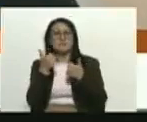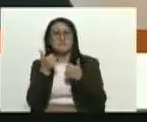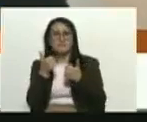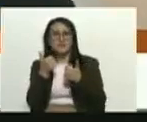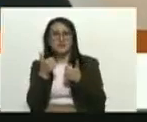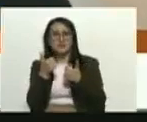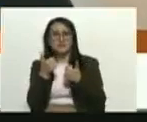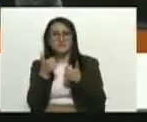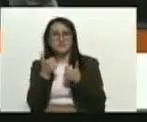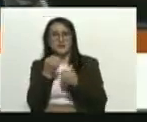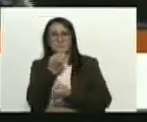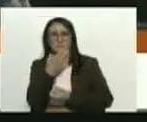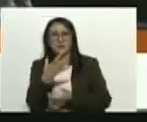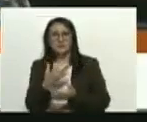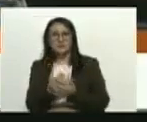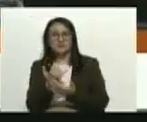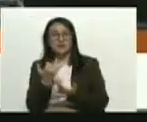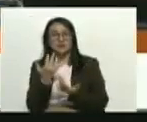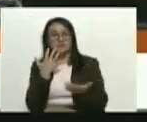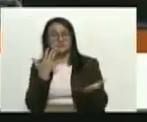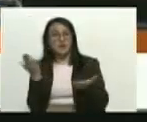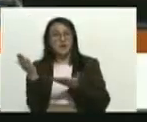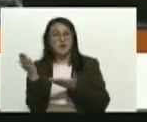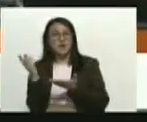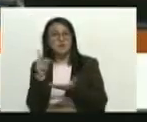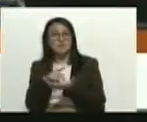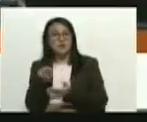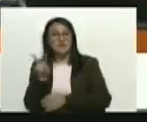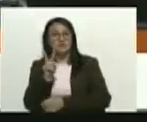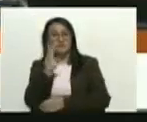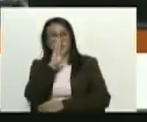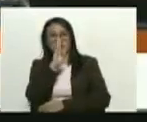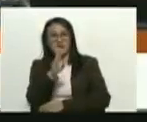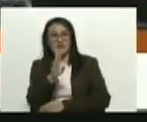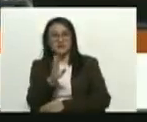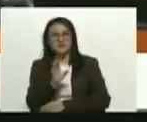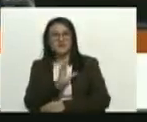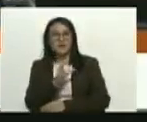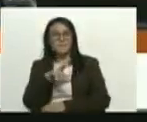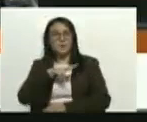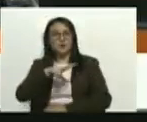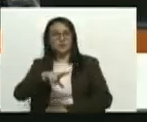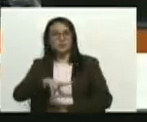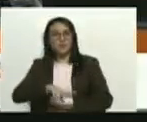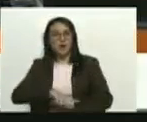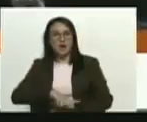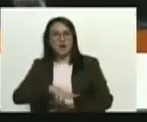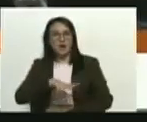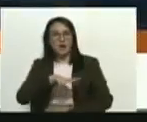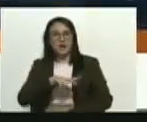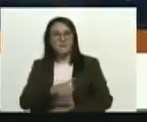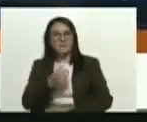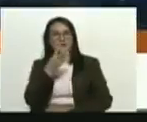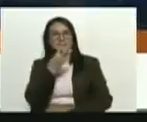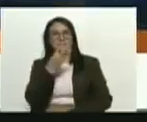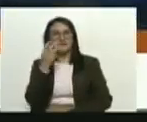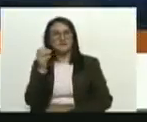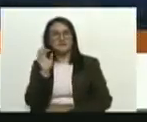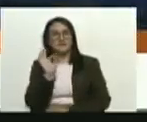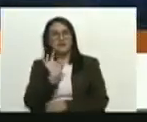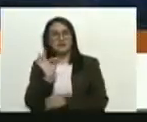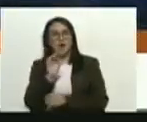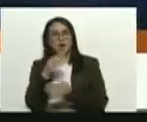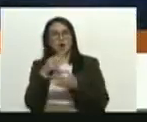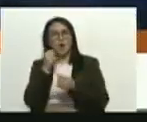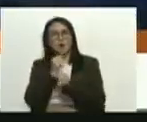pareció maravillosa. Esta puesta en escena llega a Venezuela directamente desde Portugal y es una de las más de 300 funciones de